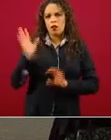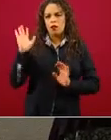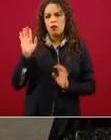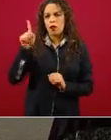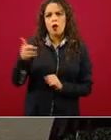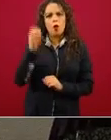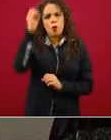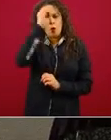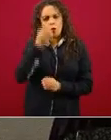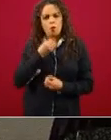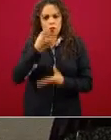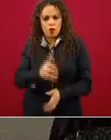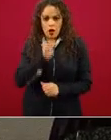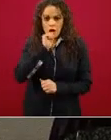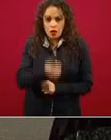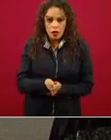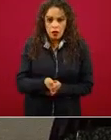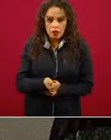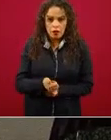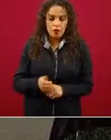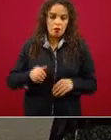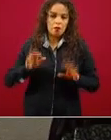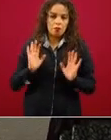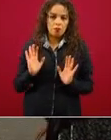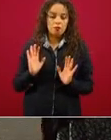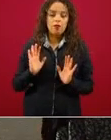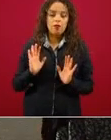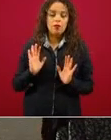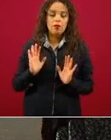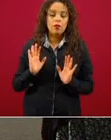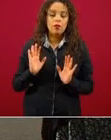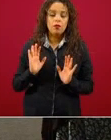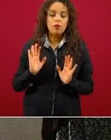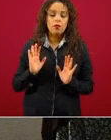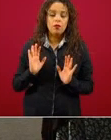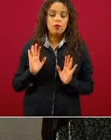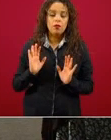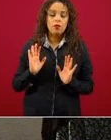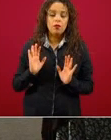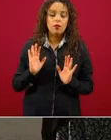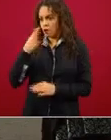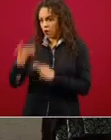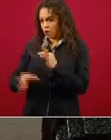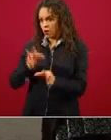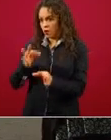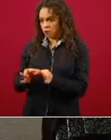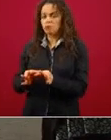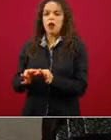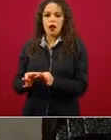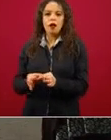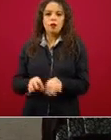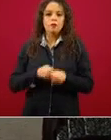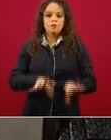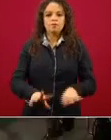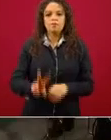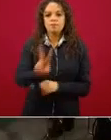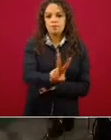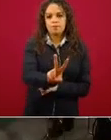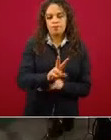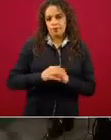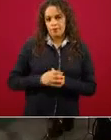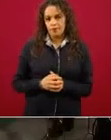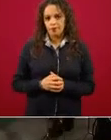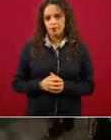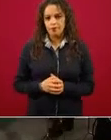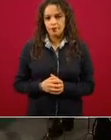externa, pues se dará por resuelto el asunto y se presenta el viernes. Ok, si va